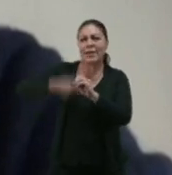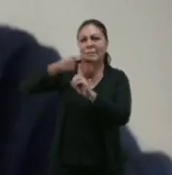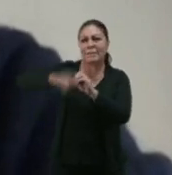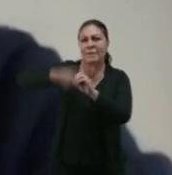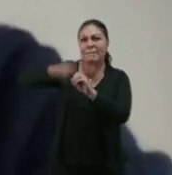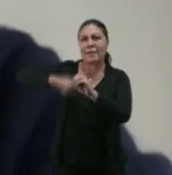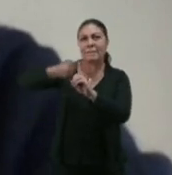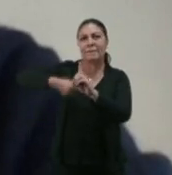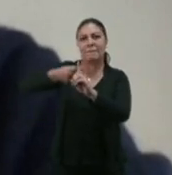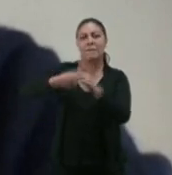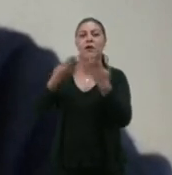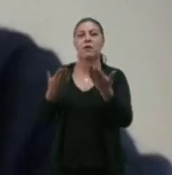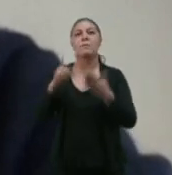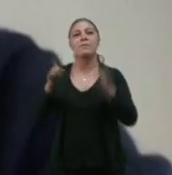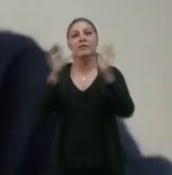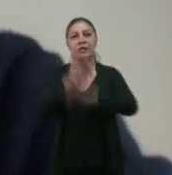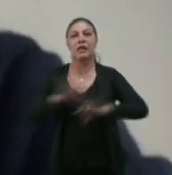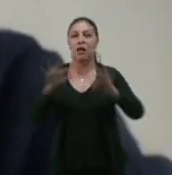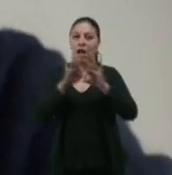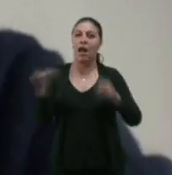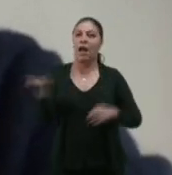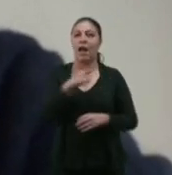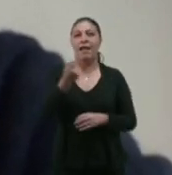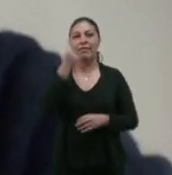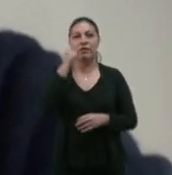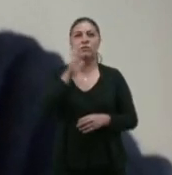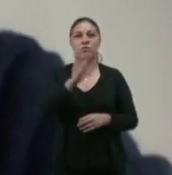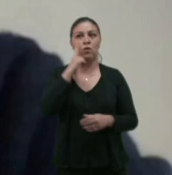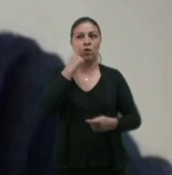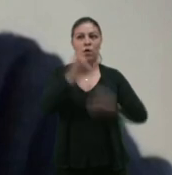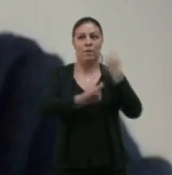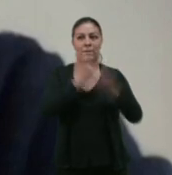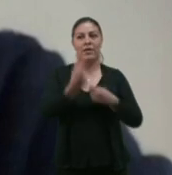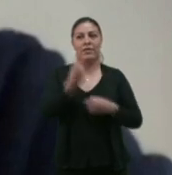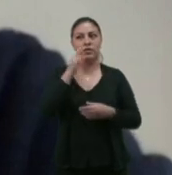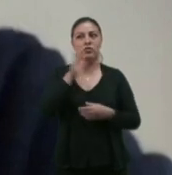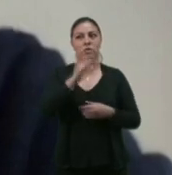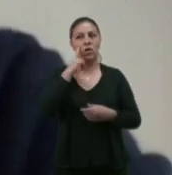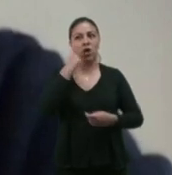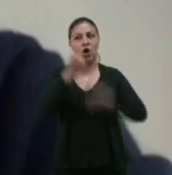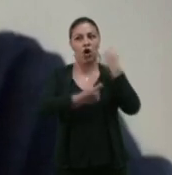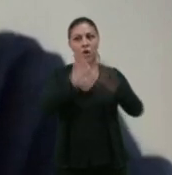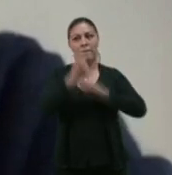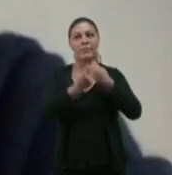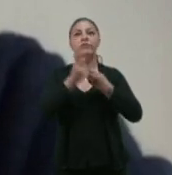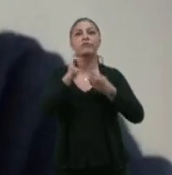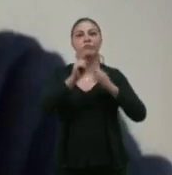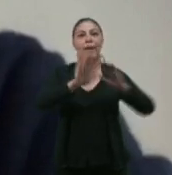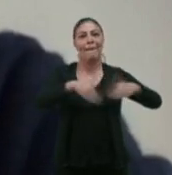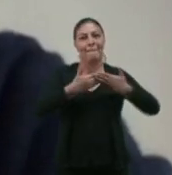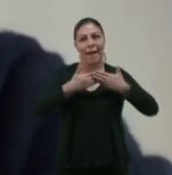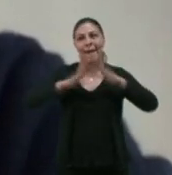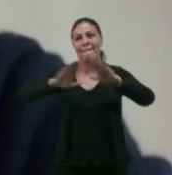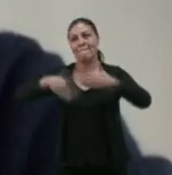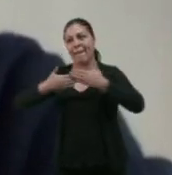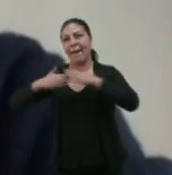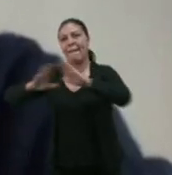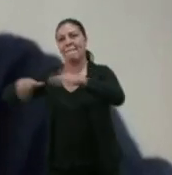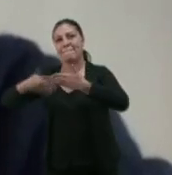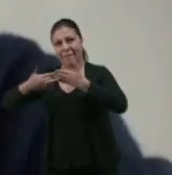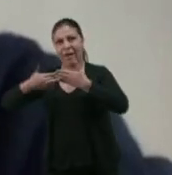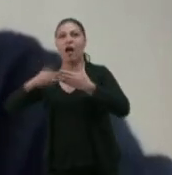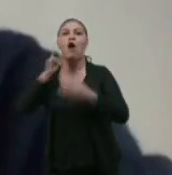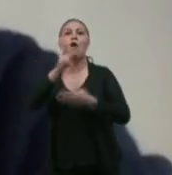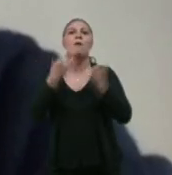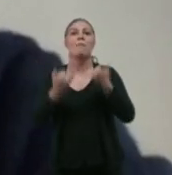es permitiéndole a estos pequeños comercios que muchas veces se han visto obligados a cerrar sus puertas por las